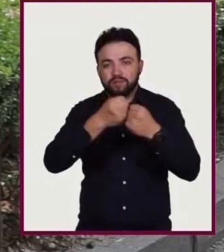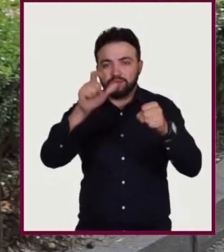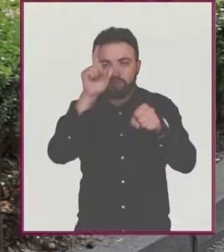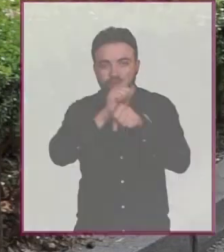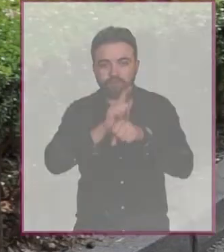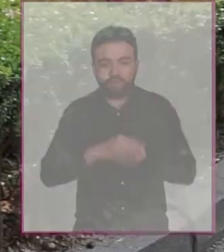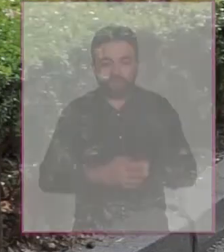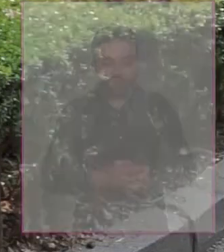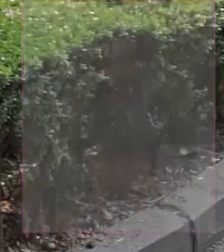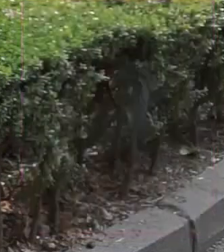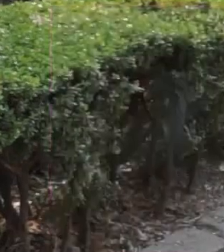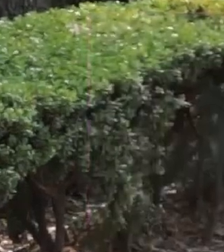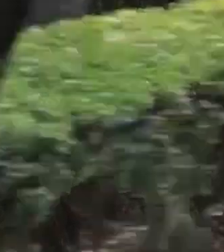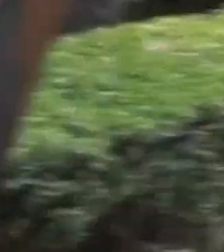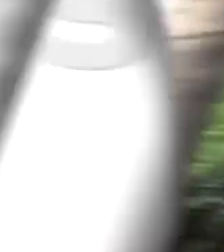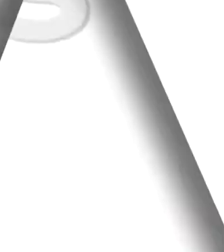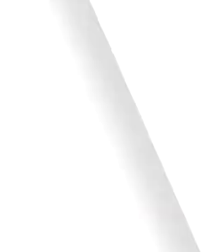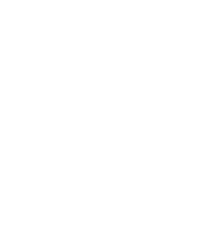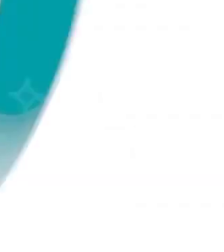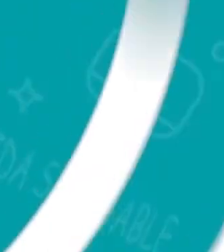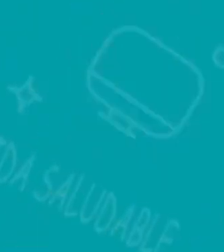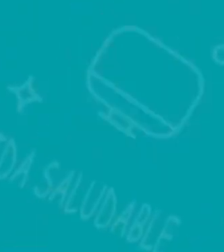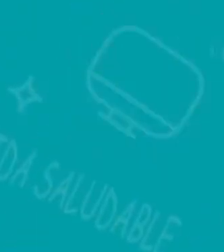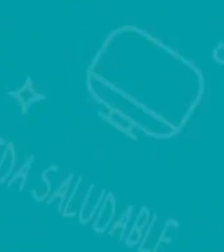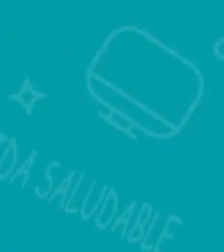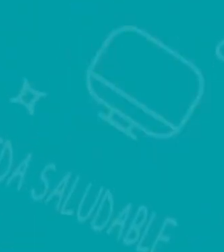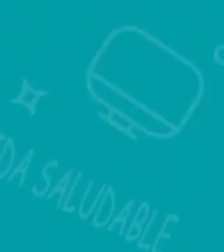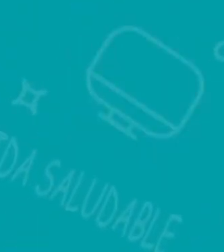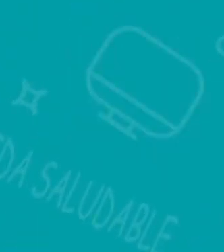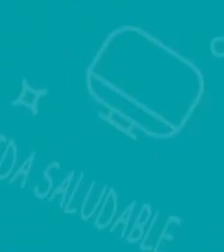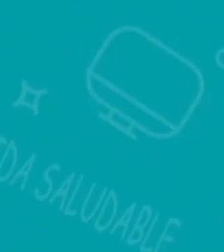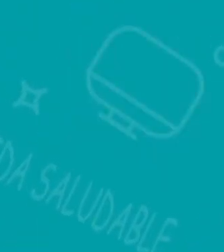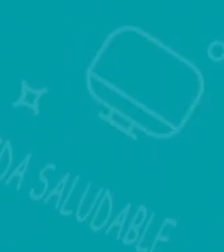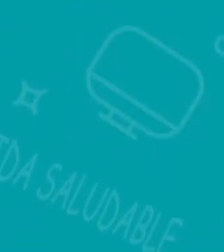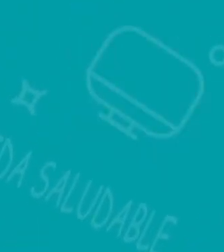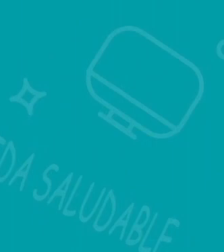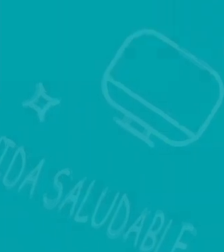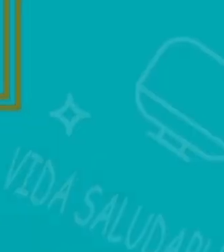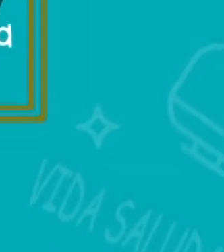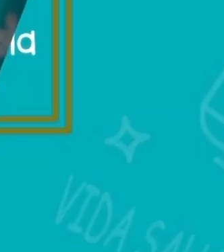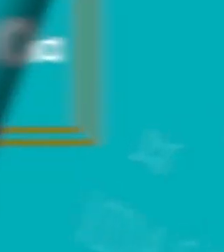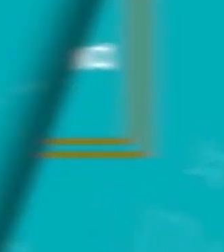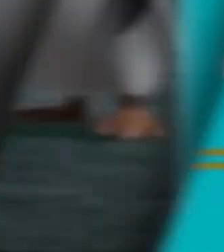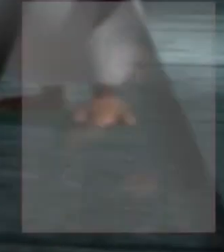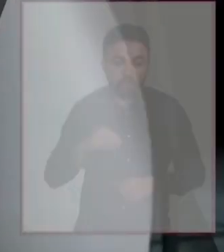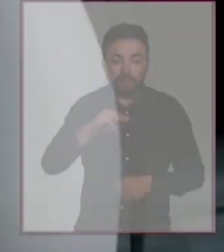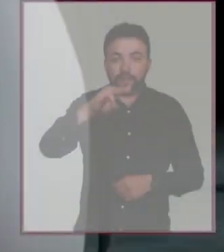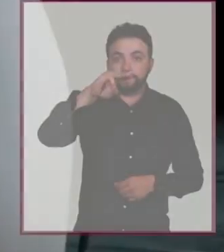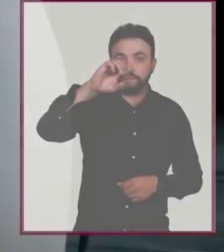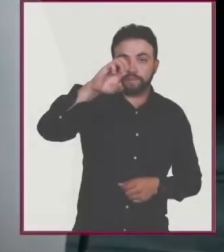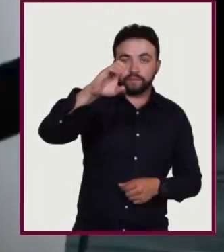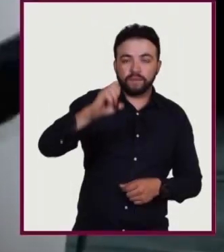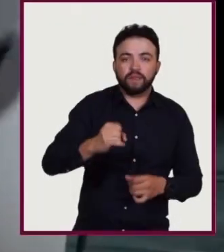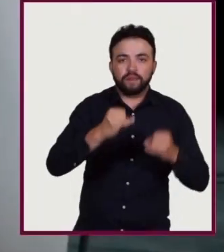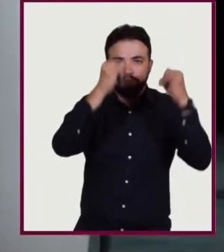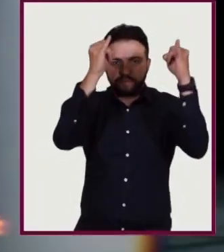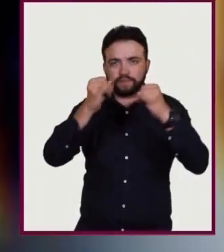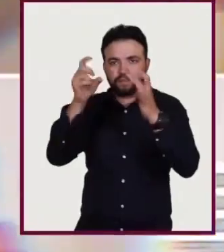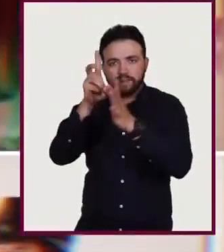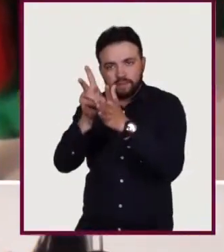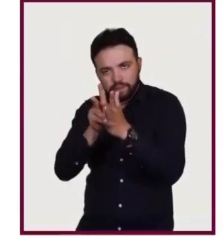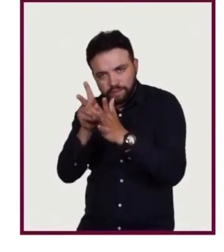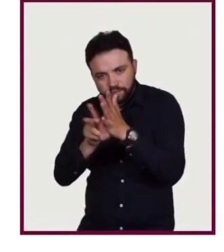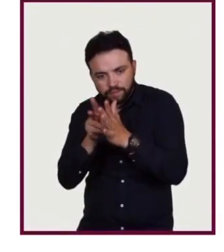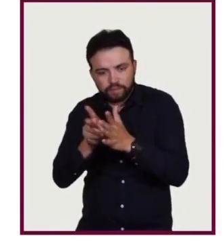@SomosLaNuevaOla. Los memes, además de imágenes y videos para